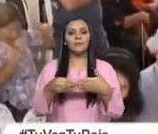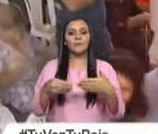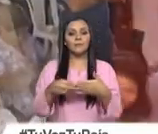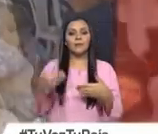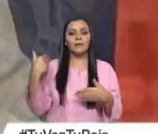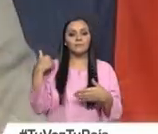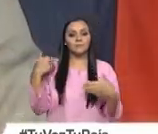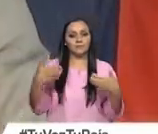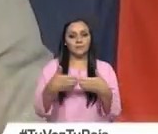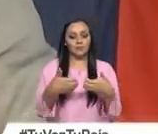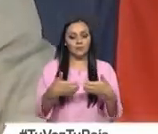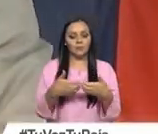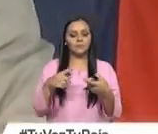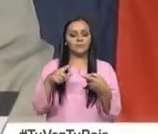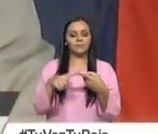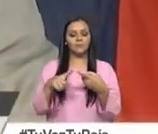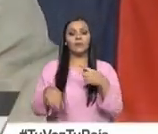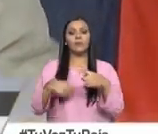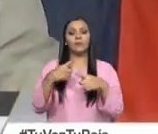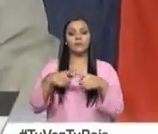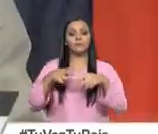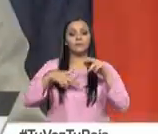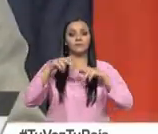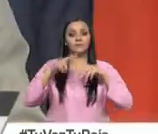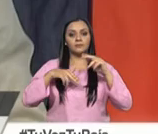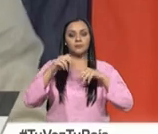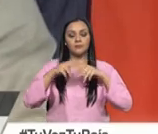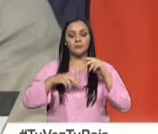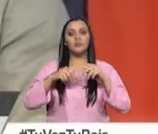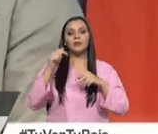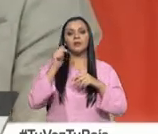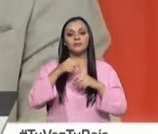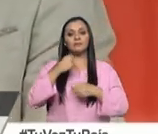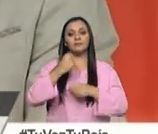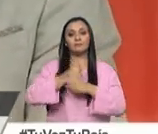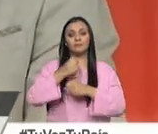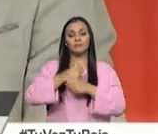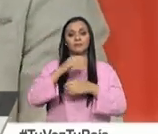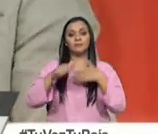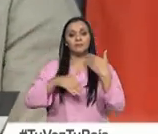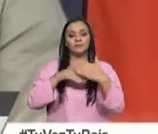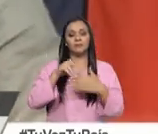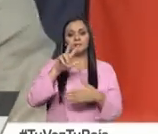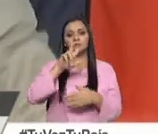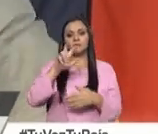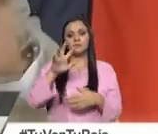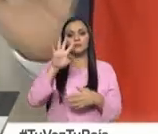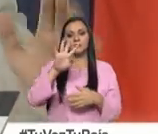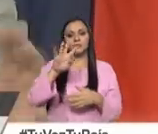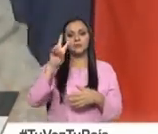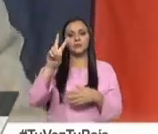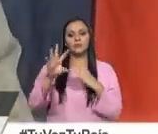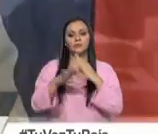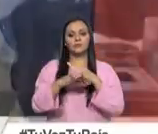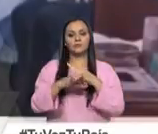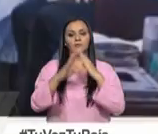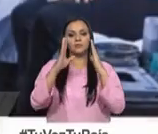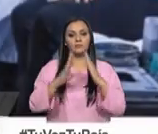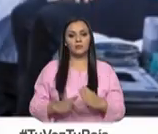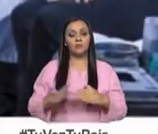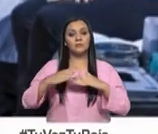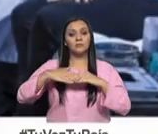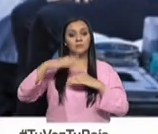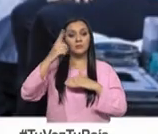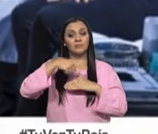tanto equipamiento como infraestructura. Aquí laboran ya 342 funcionarios, la mayor parte de